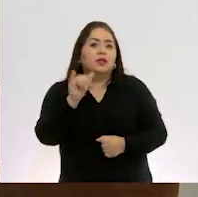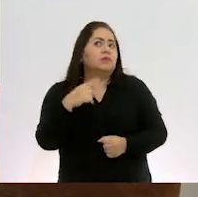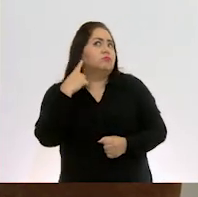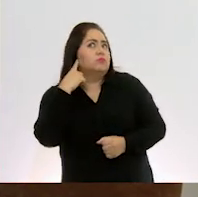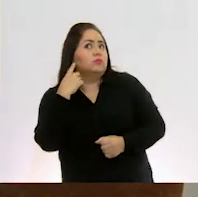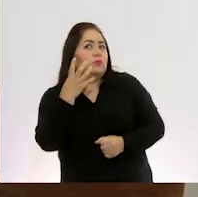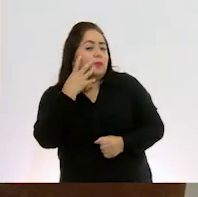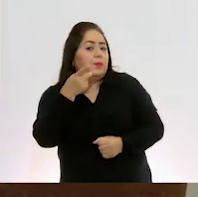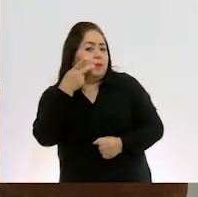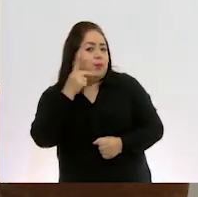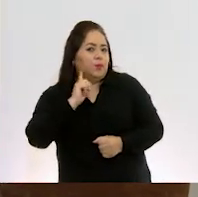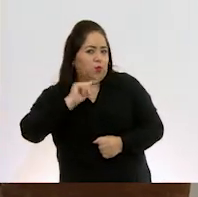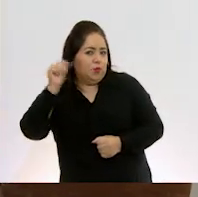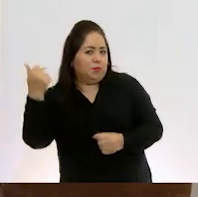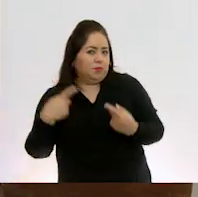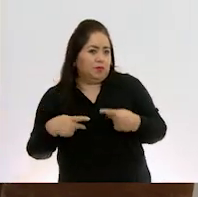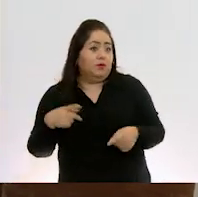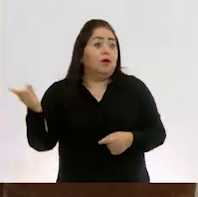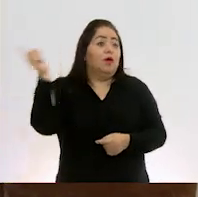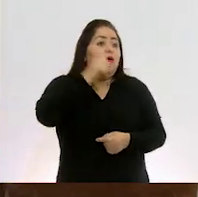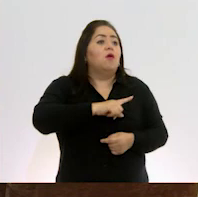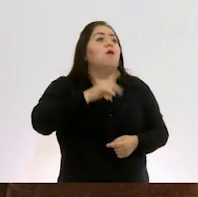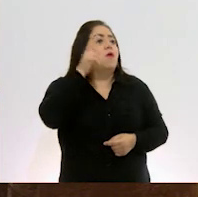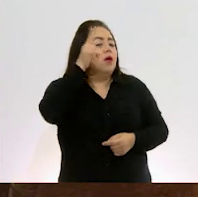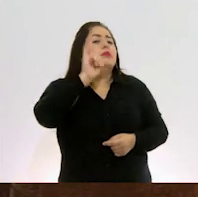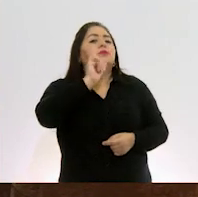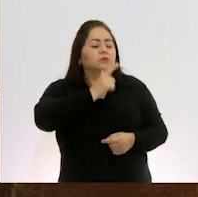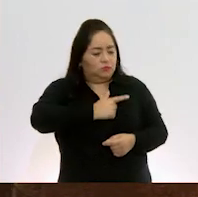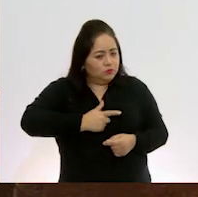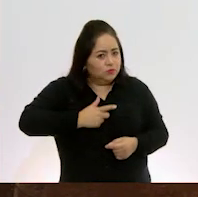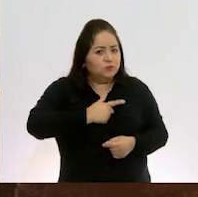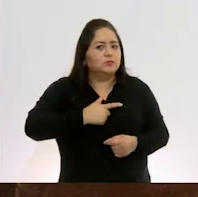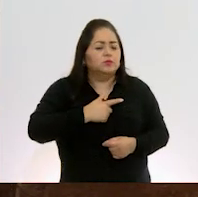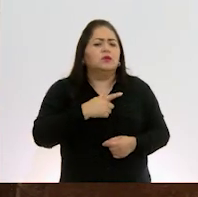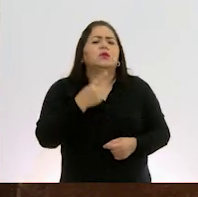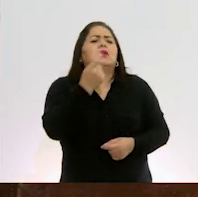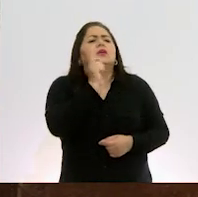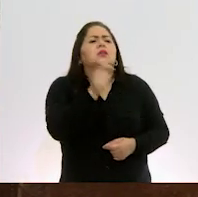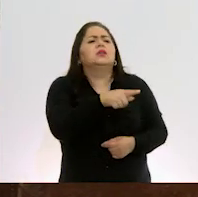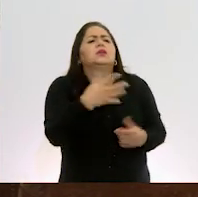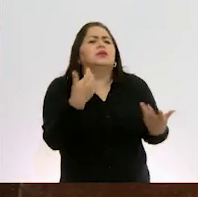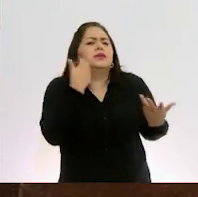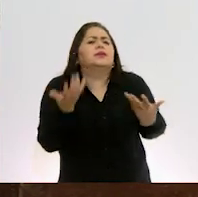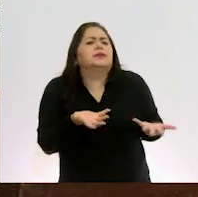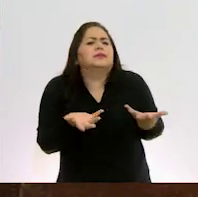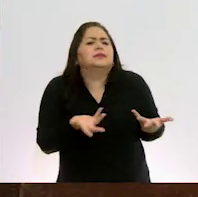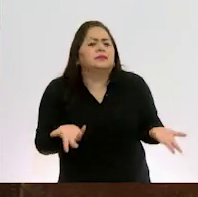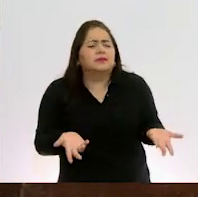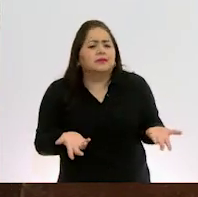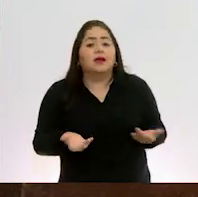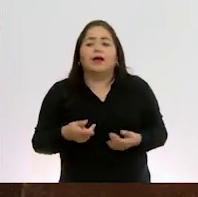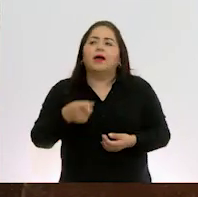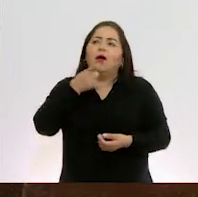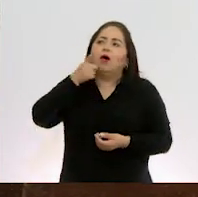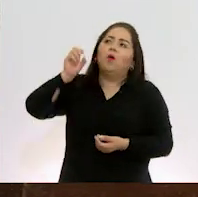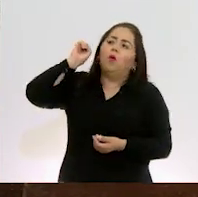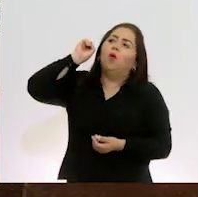escuchas? Hola. Con gusto, agente. ¿Qué busca desea realizar?